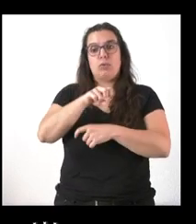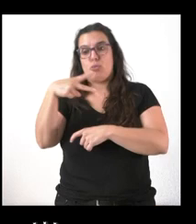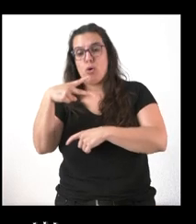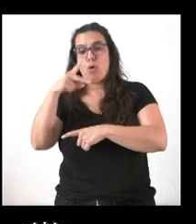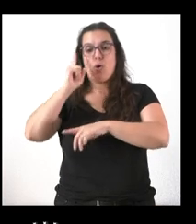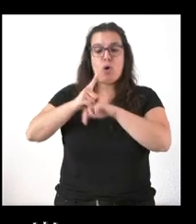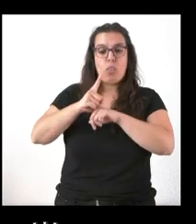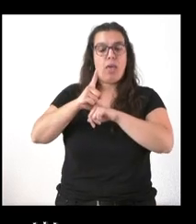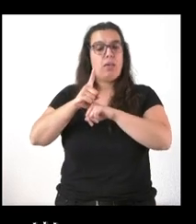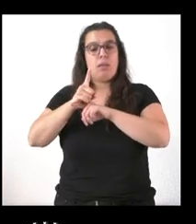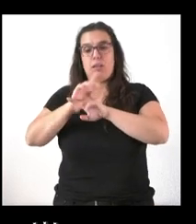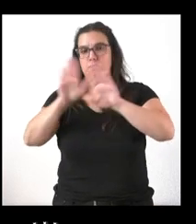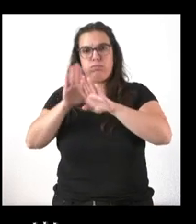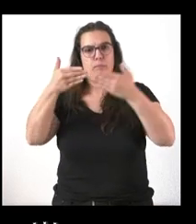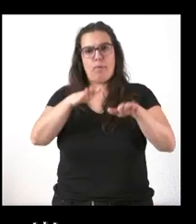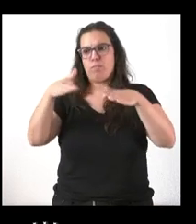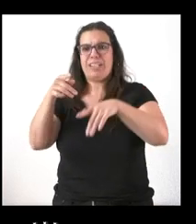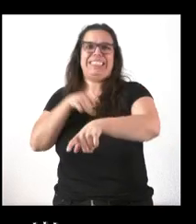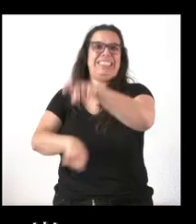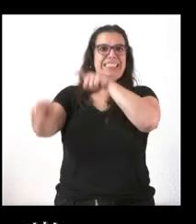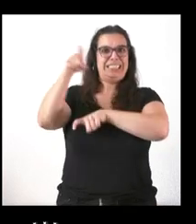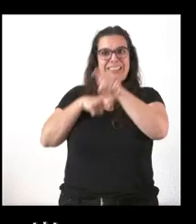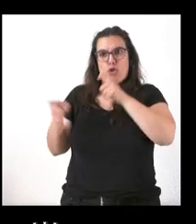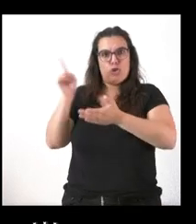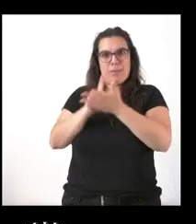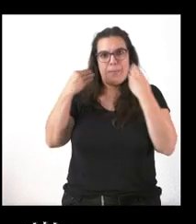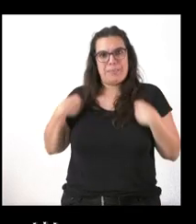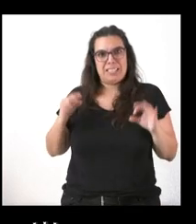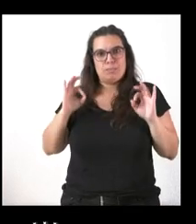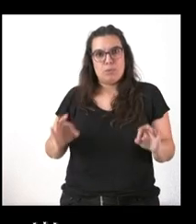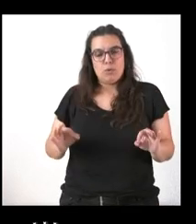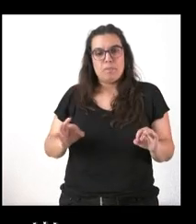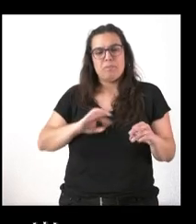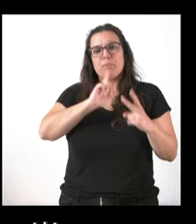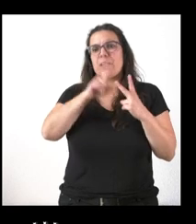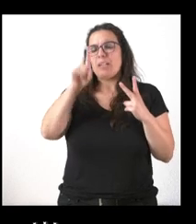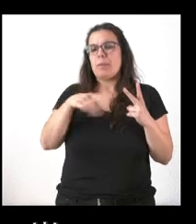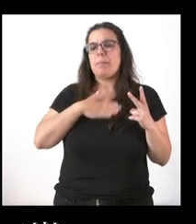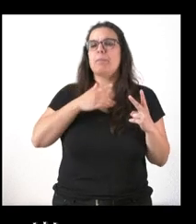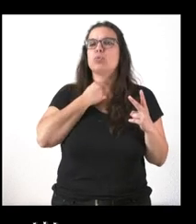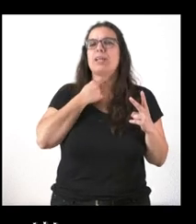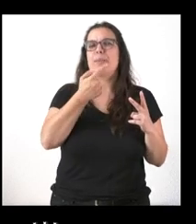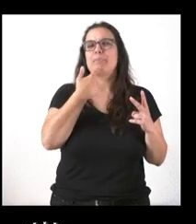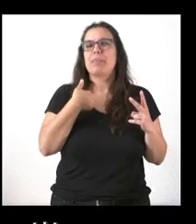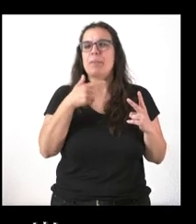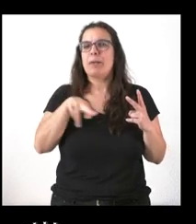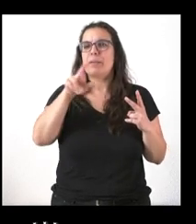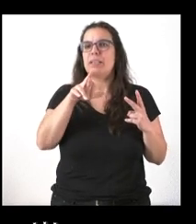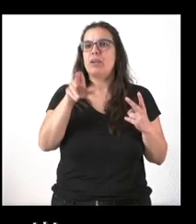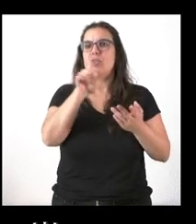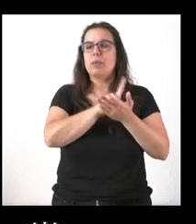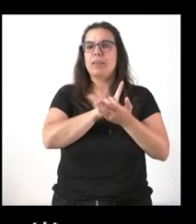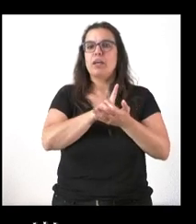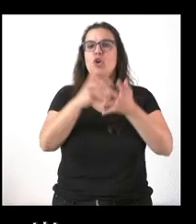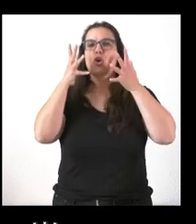y las órdenes que han sido objeto de debate y por otra parte me gustaría que me repitiera Qué día se va a celebrar el consejo